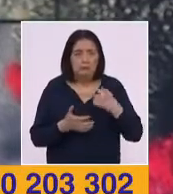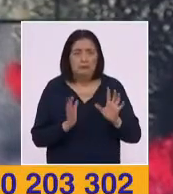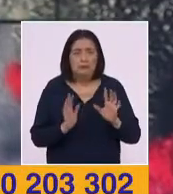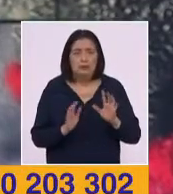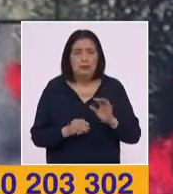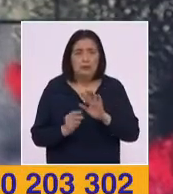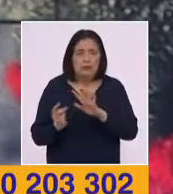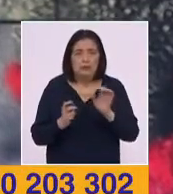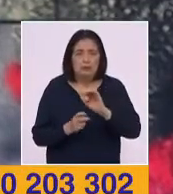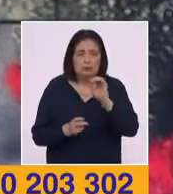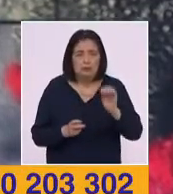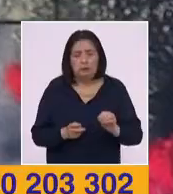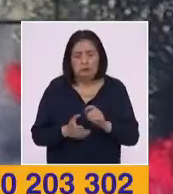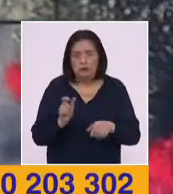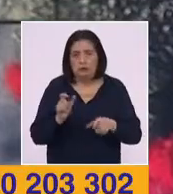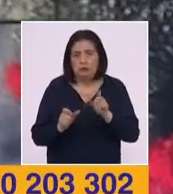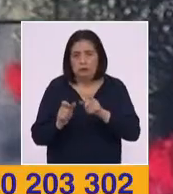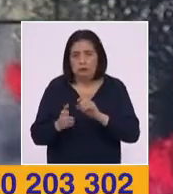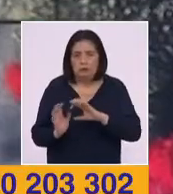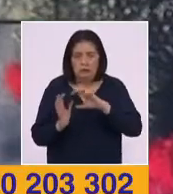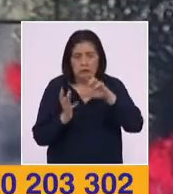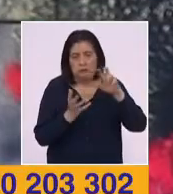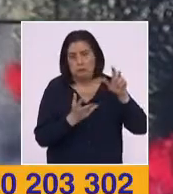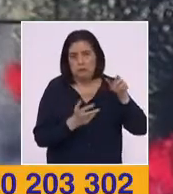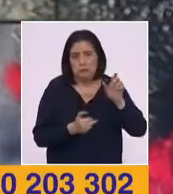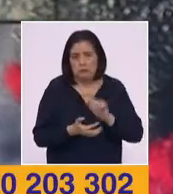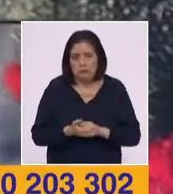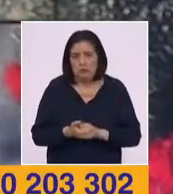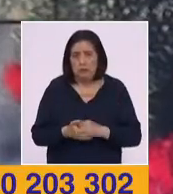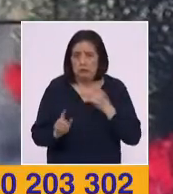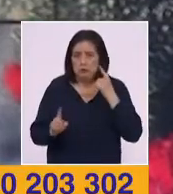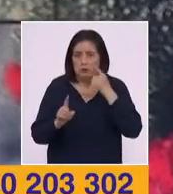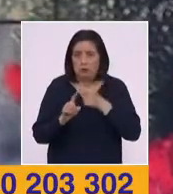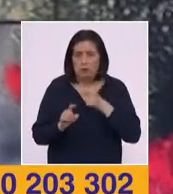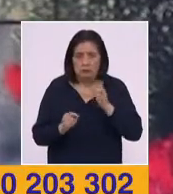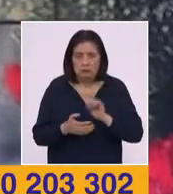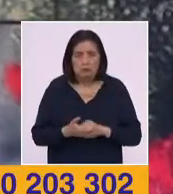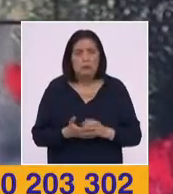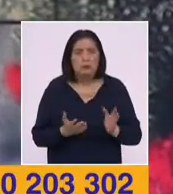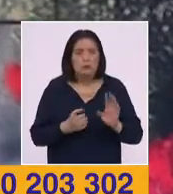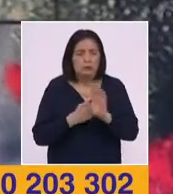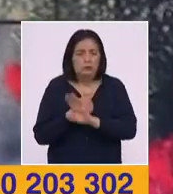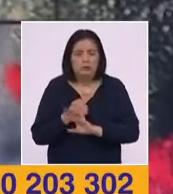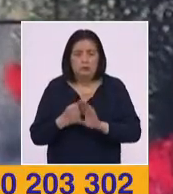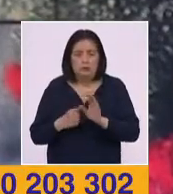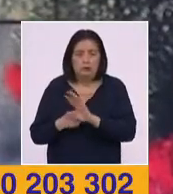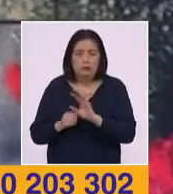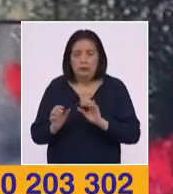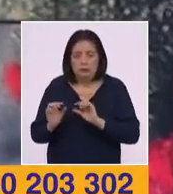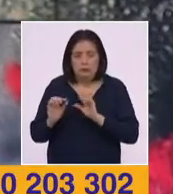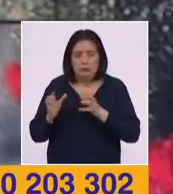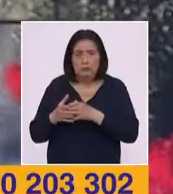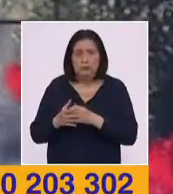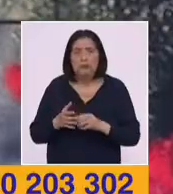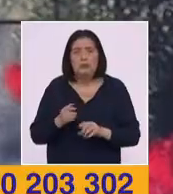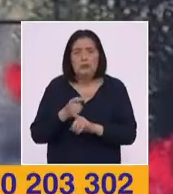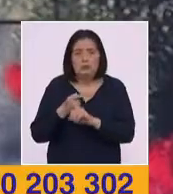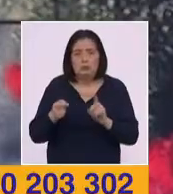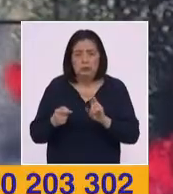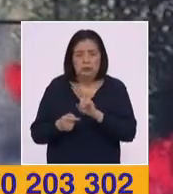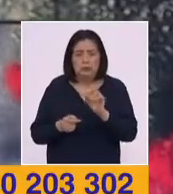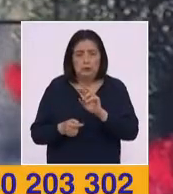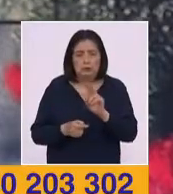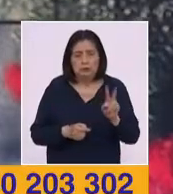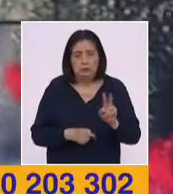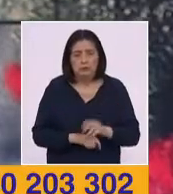inocular al 70% de la población mundial. Obviamente, la meta es lograr la inmunidad de rebaño en la segunda mitad del año 2020. Vamos a